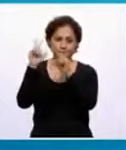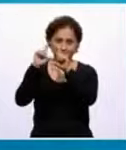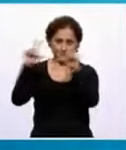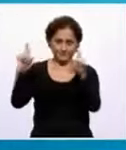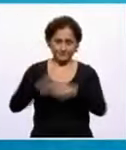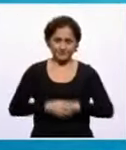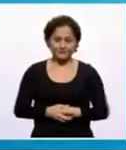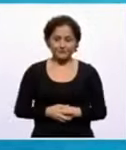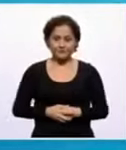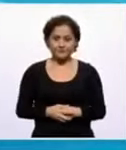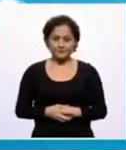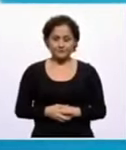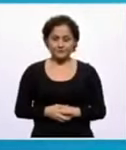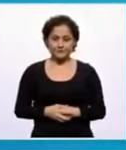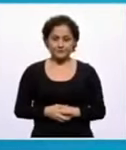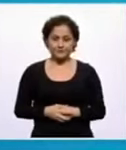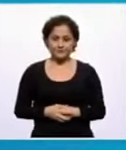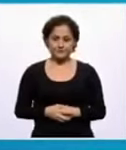5536-017599 y